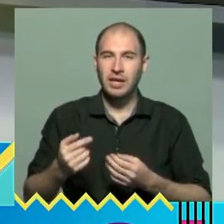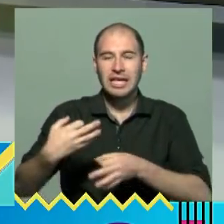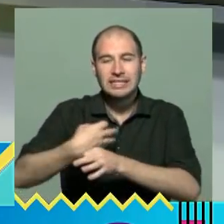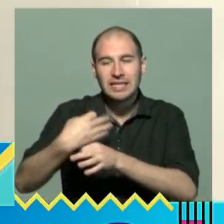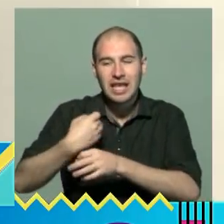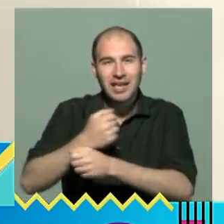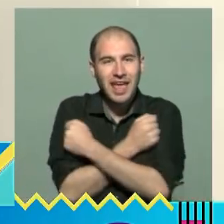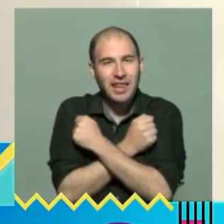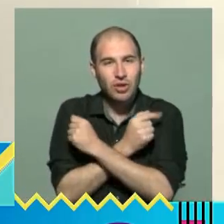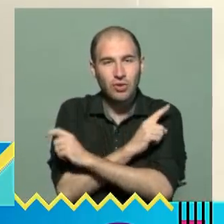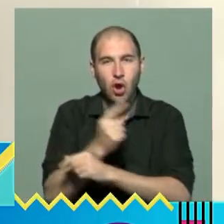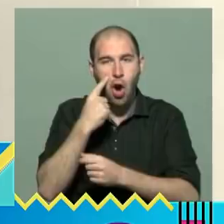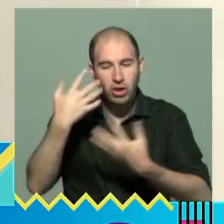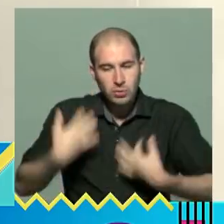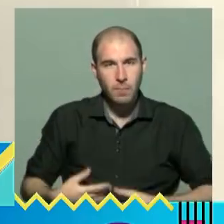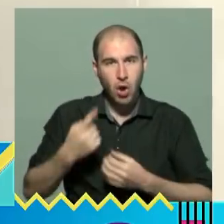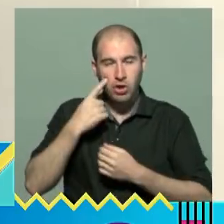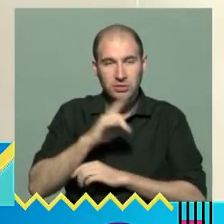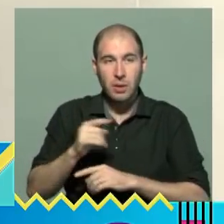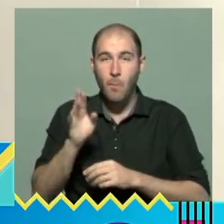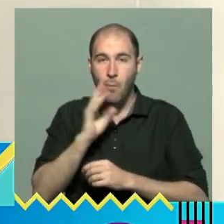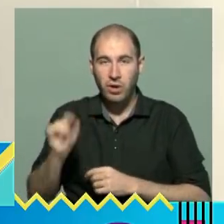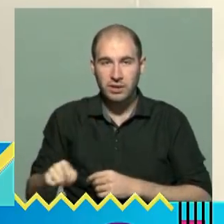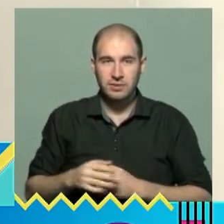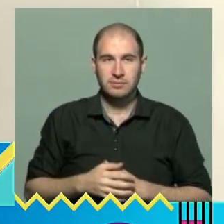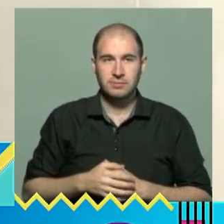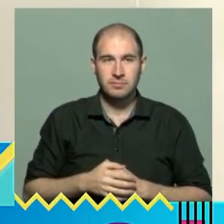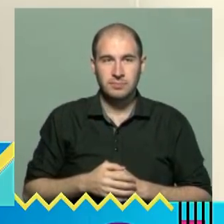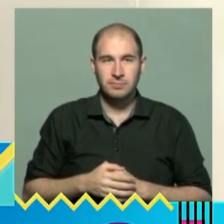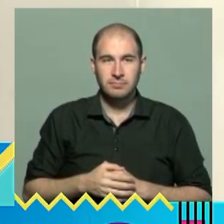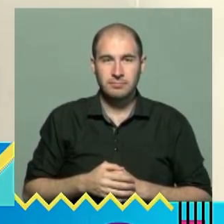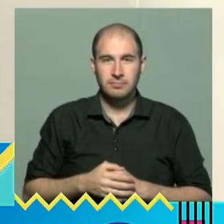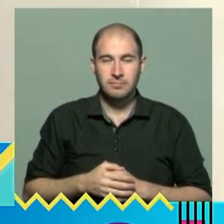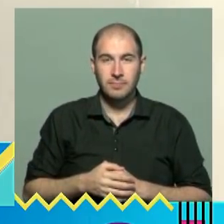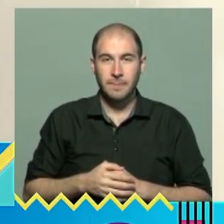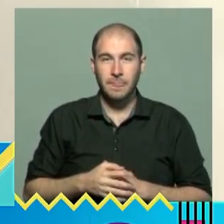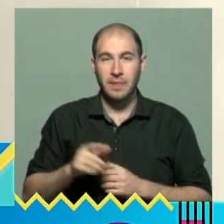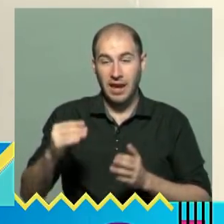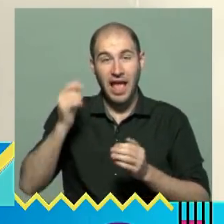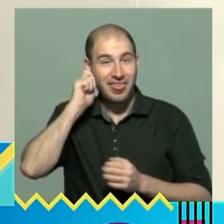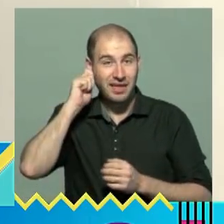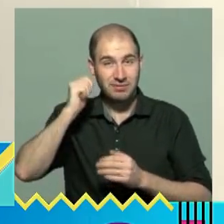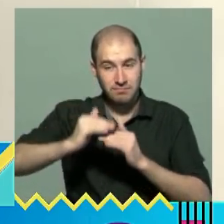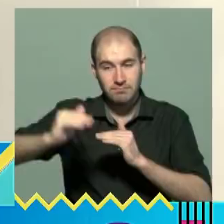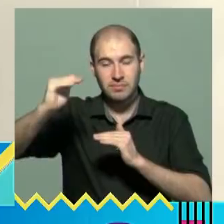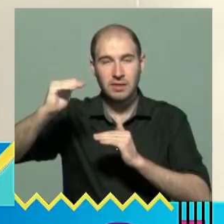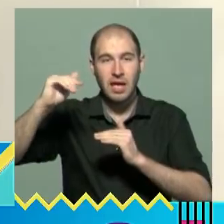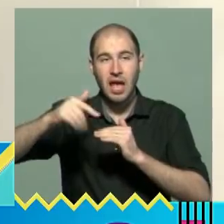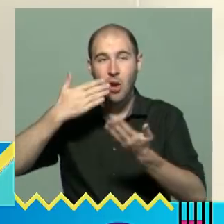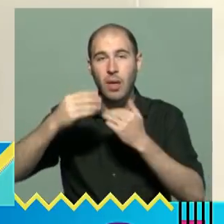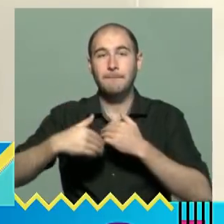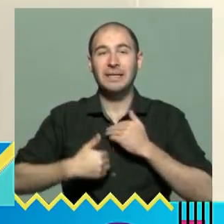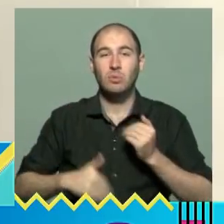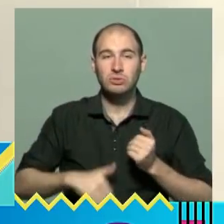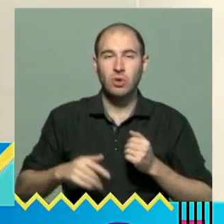enseñan a querernos y a conocer nuestro cuerpo, sobre todo a las mujeres, digamos que, llegada a una edad, cierta edad, empezamos a hablar de